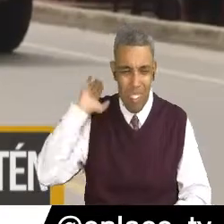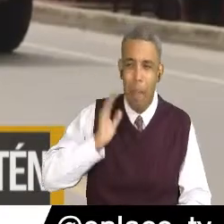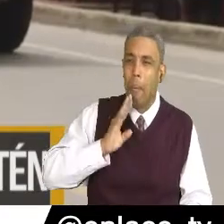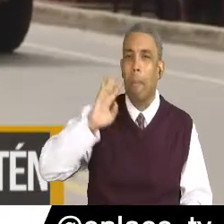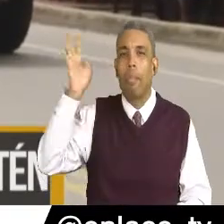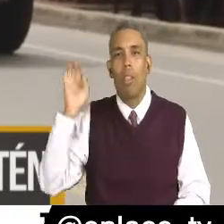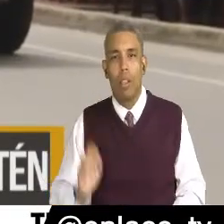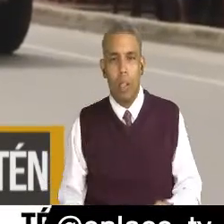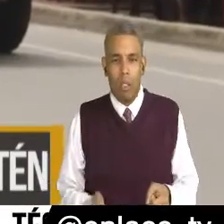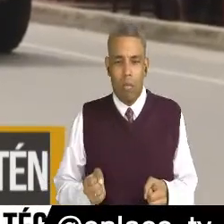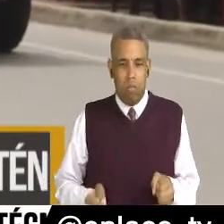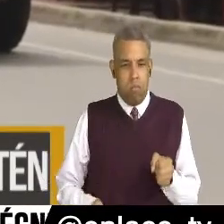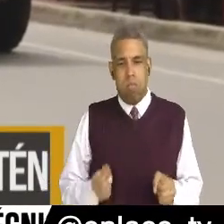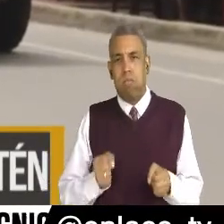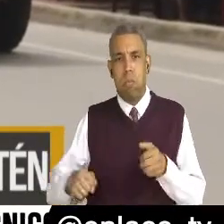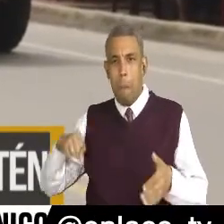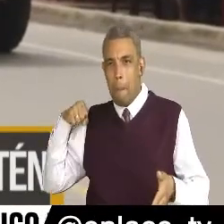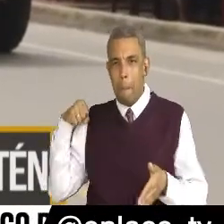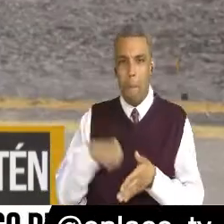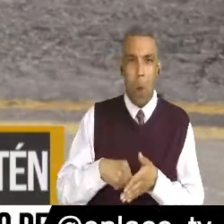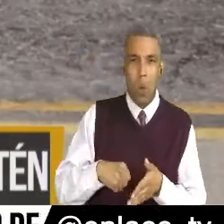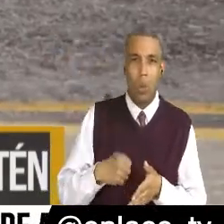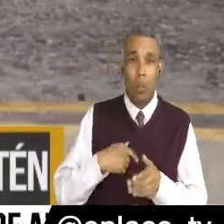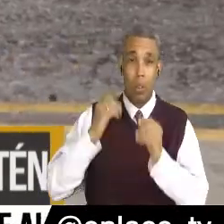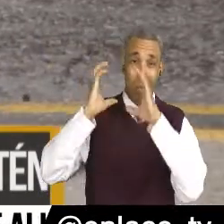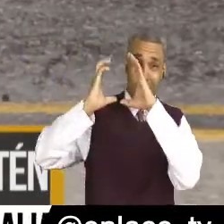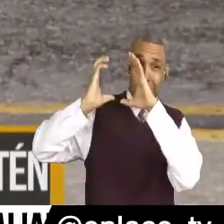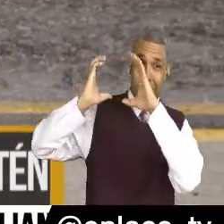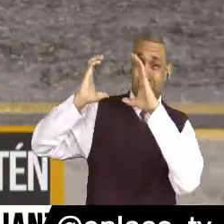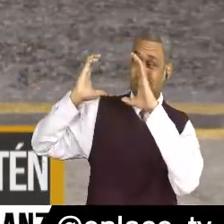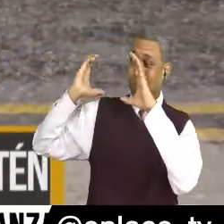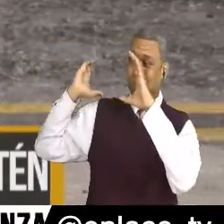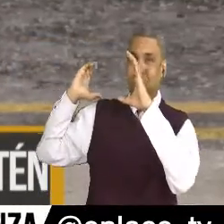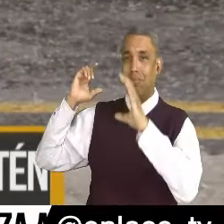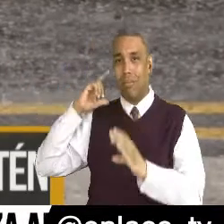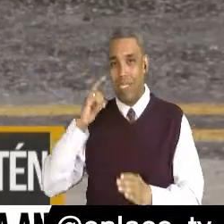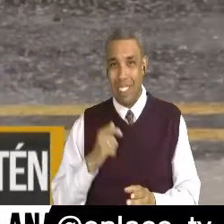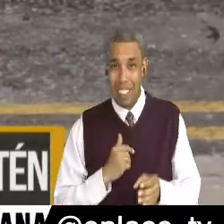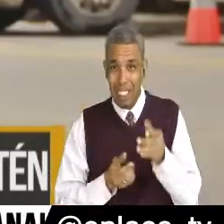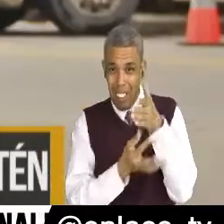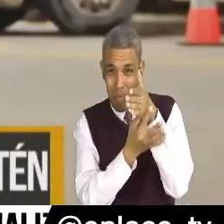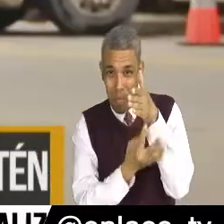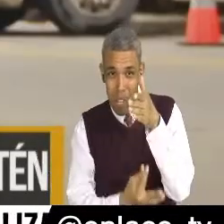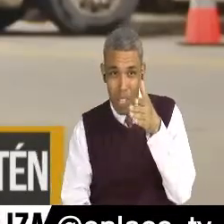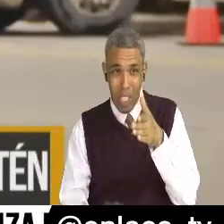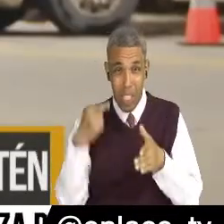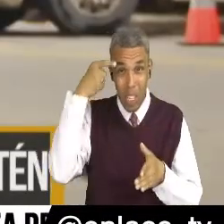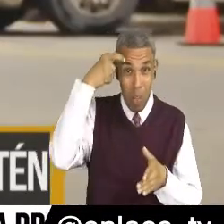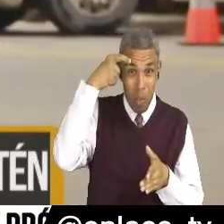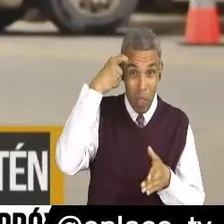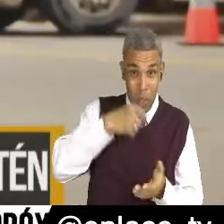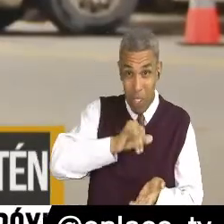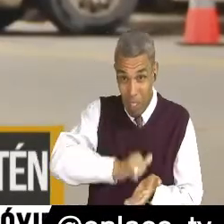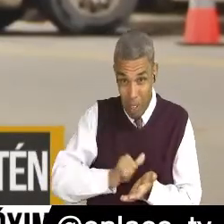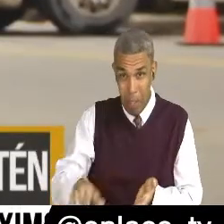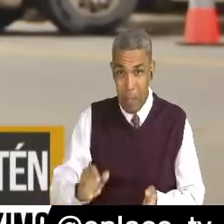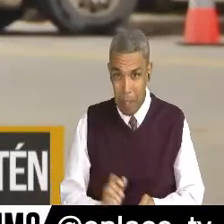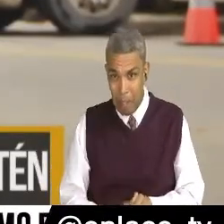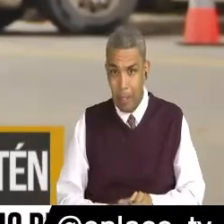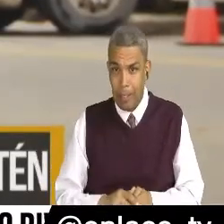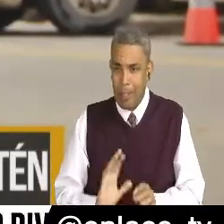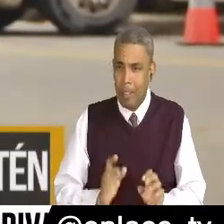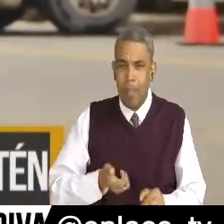que transportaba combustible que quedó regado sobre el pavimento y obligó la presencia del Cuerpo de Bomberos de Barranca Bermeja como de